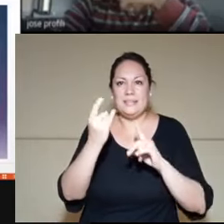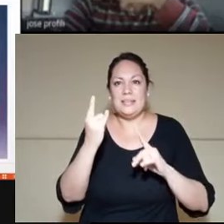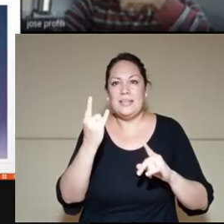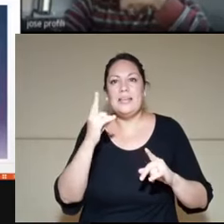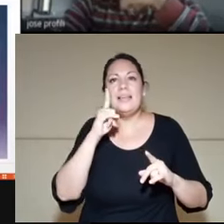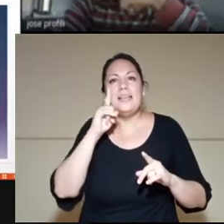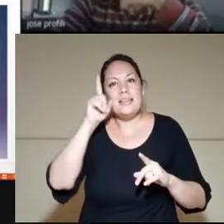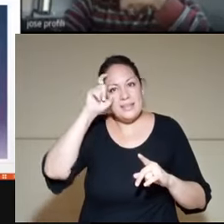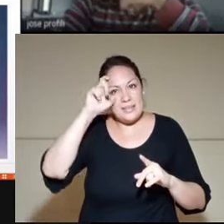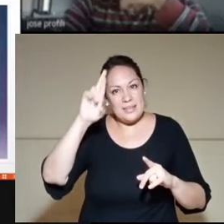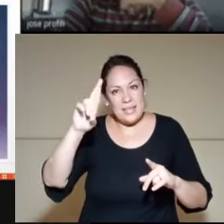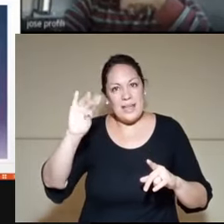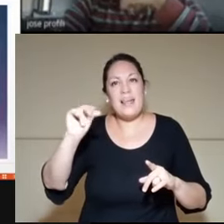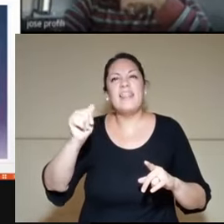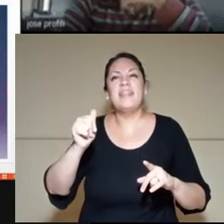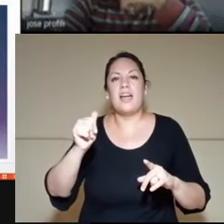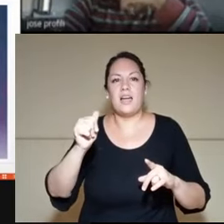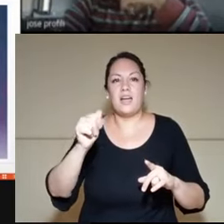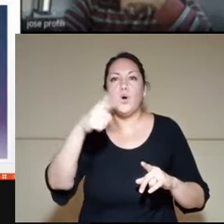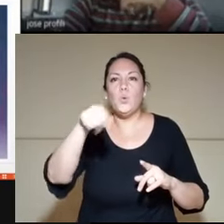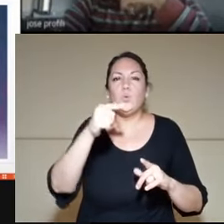ustedes van a tener que